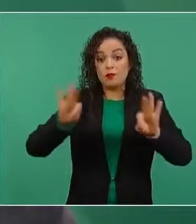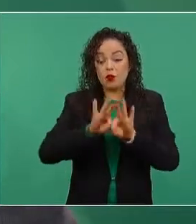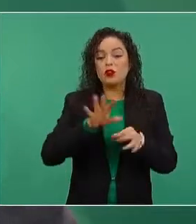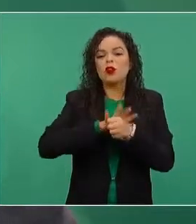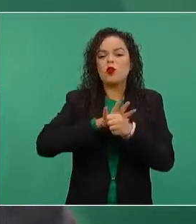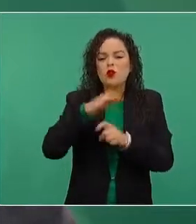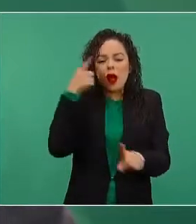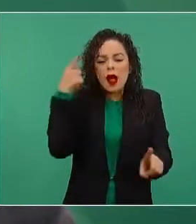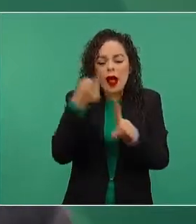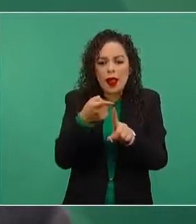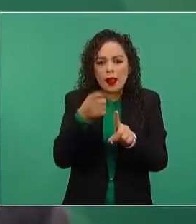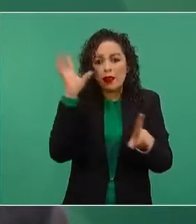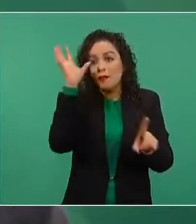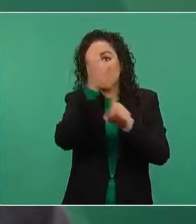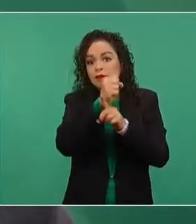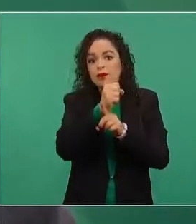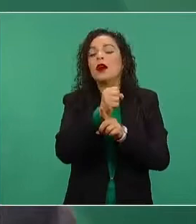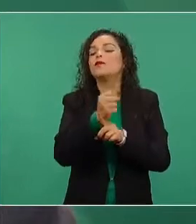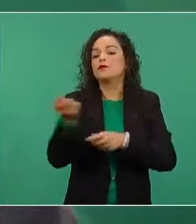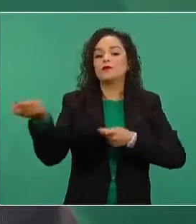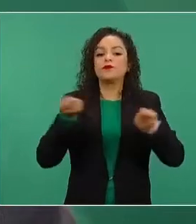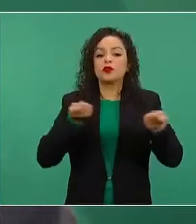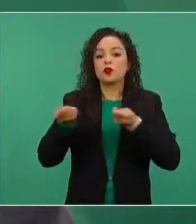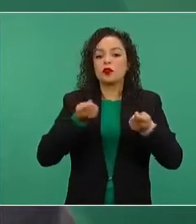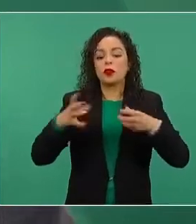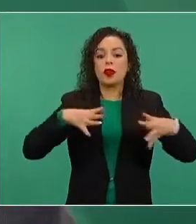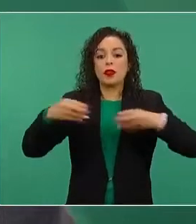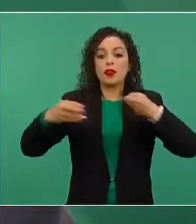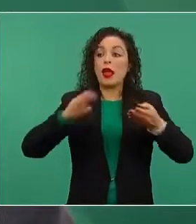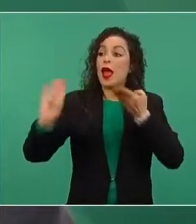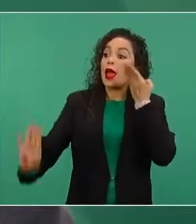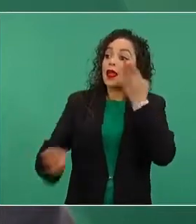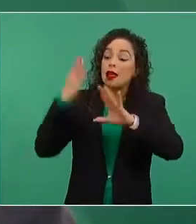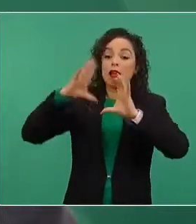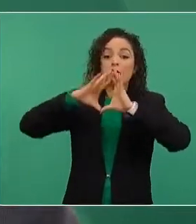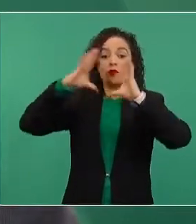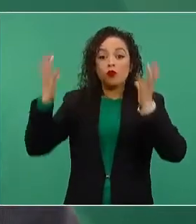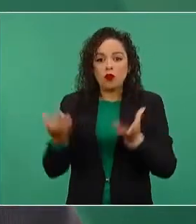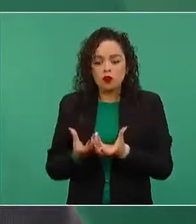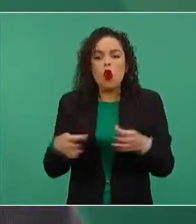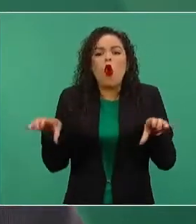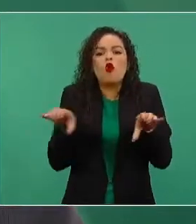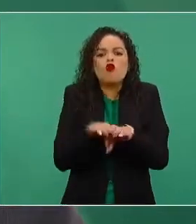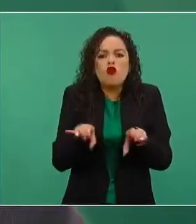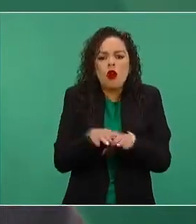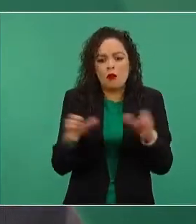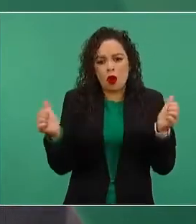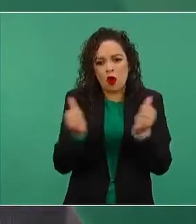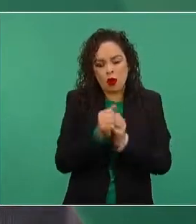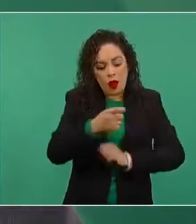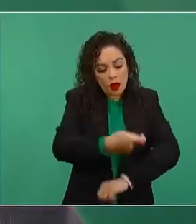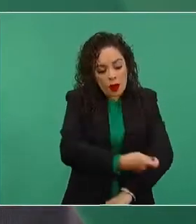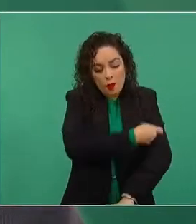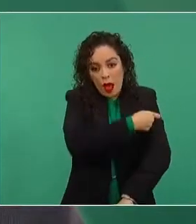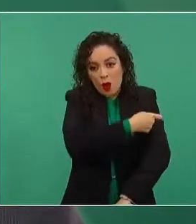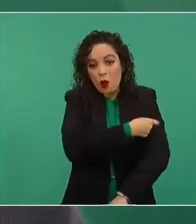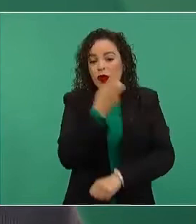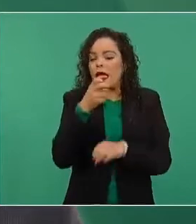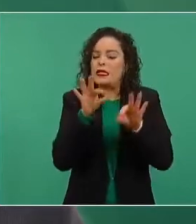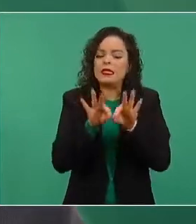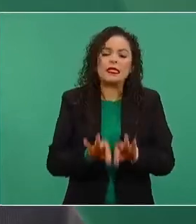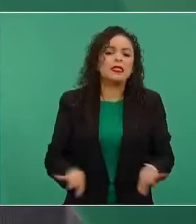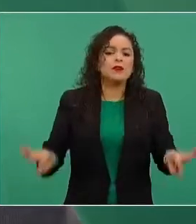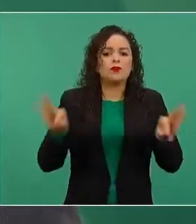lo que nos lleva directamente a las vacunas. Por eso es tan importante vacunarse, hay que vacunarse. La vacunación ha demostrado